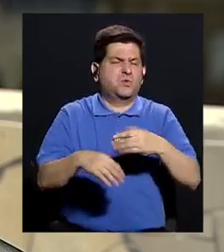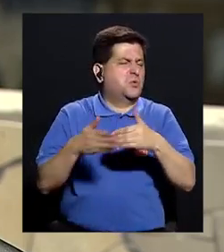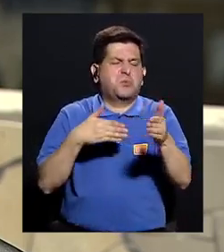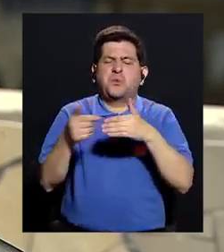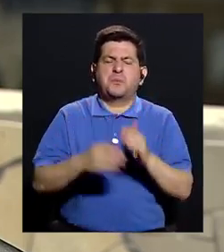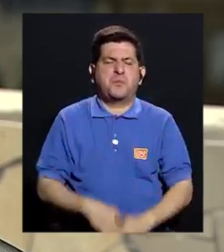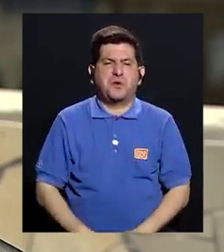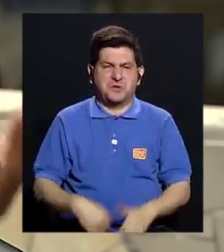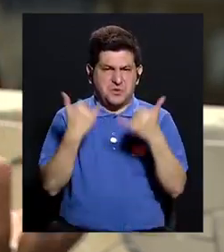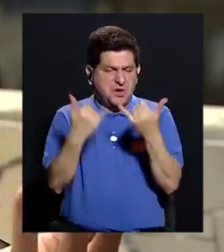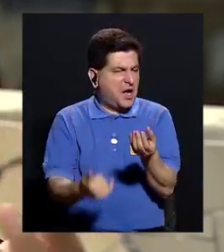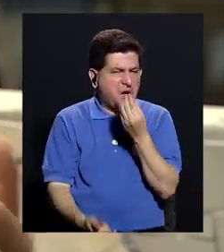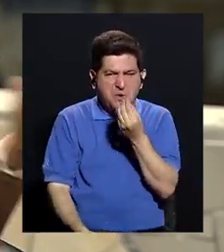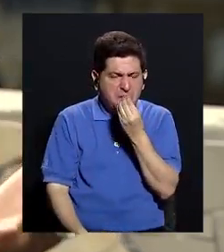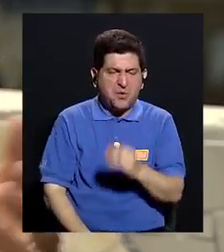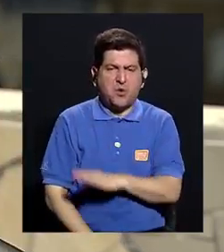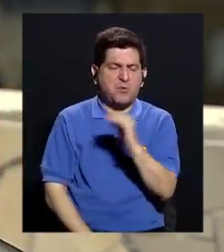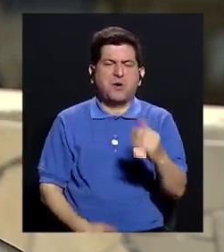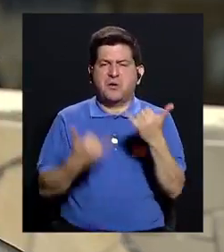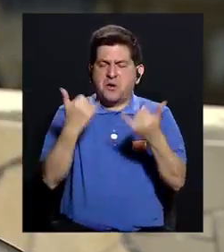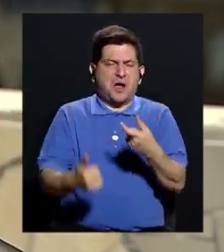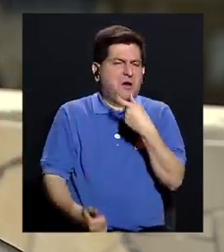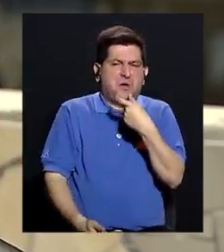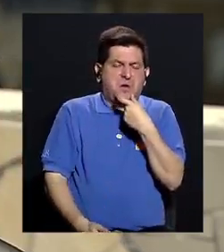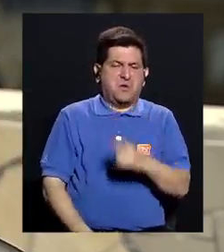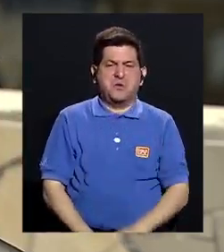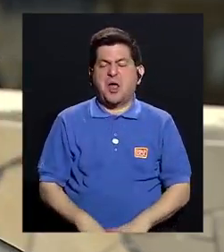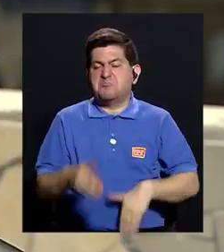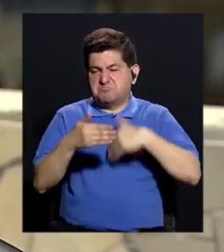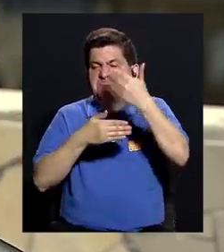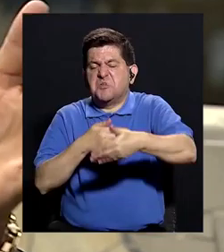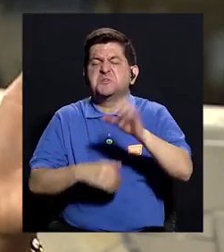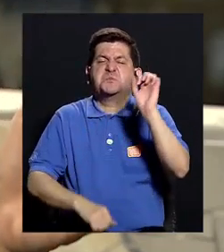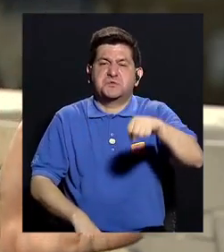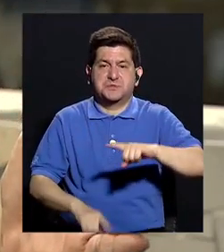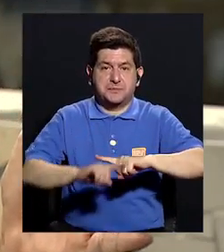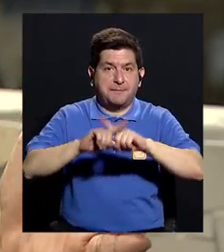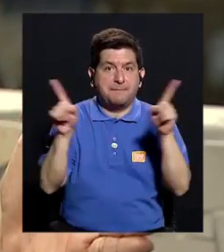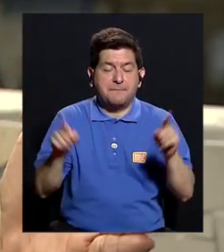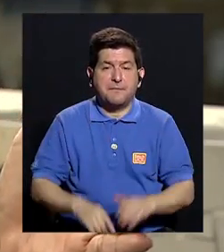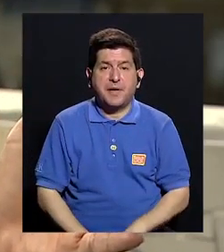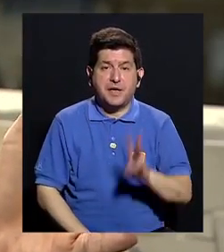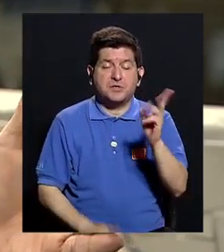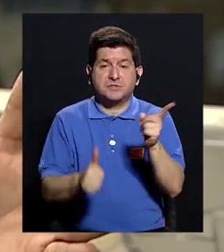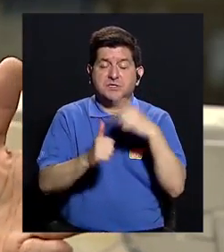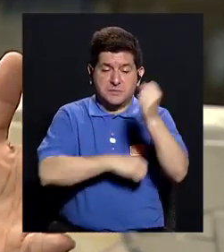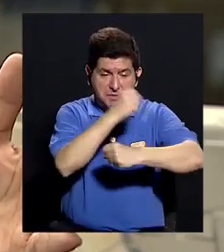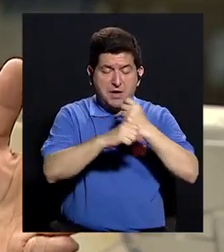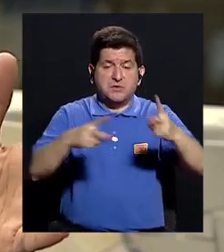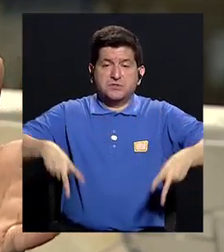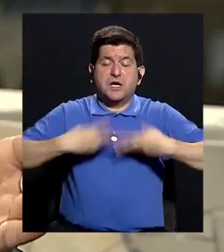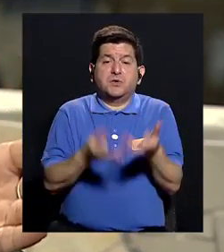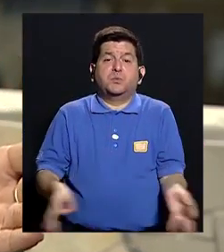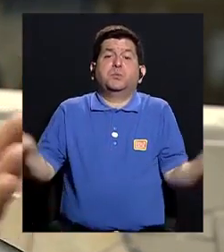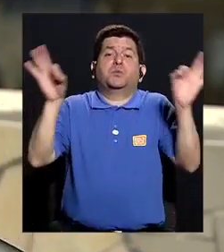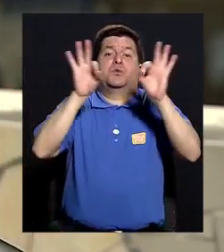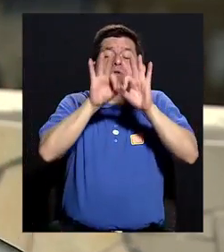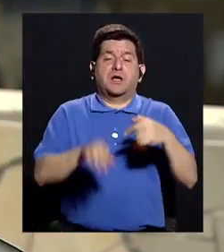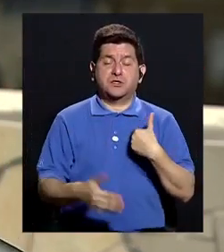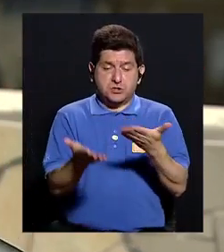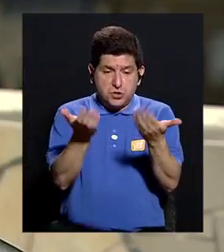importa que no coman ahora ni que se rían ahora después comerán pero los seis primeros años de vida son fundamentales